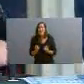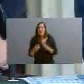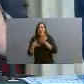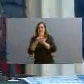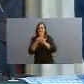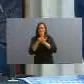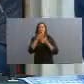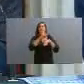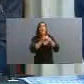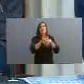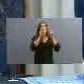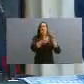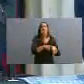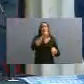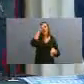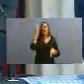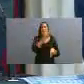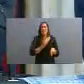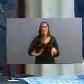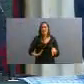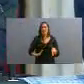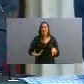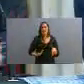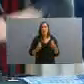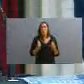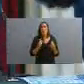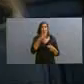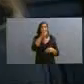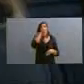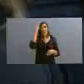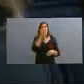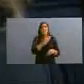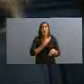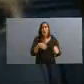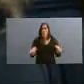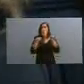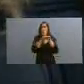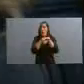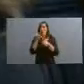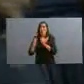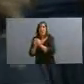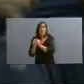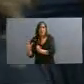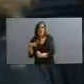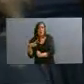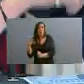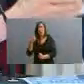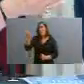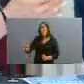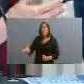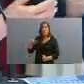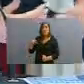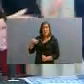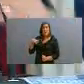responsabilidad del Estado, porque el Estado no puede ser tratado igual que una empresa particular o que un particular o que una cuestión